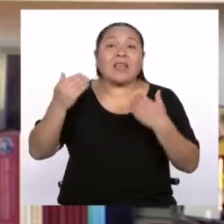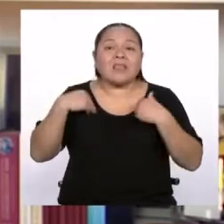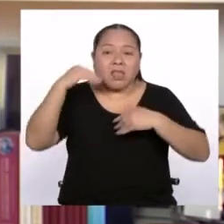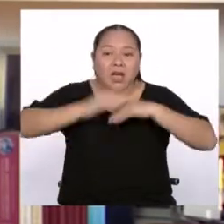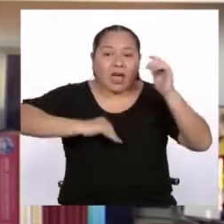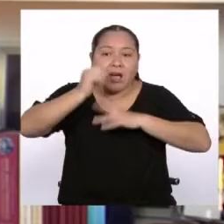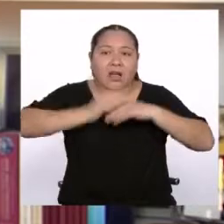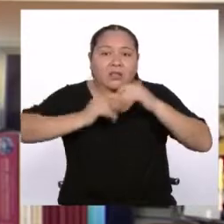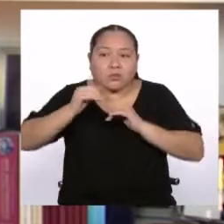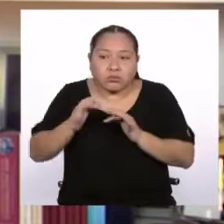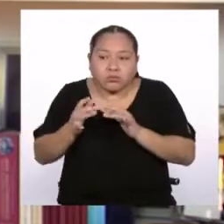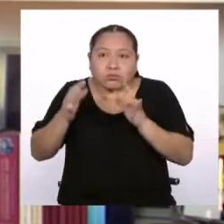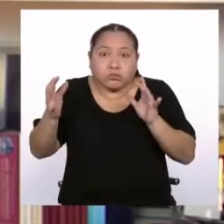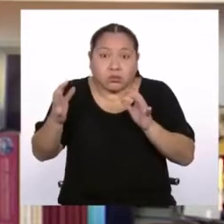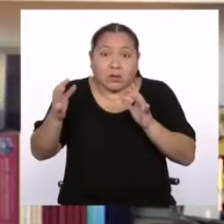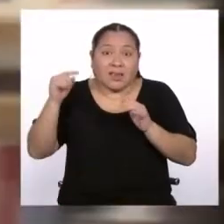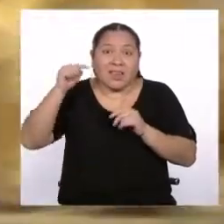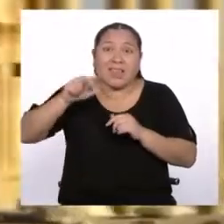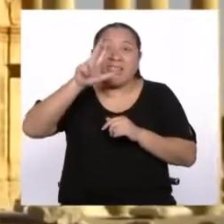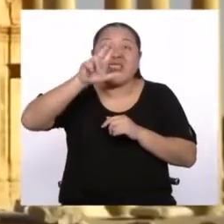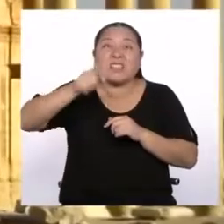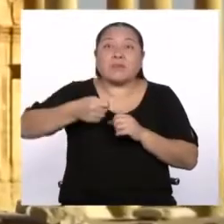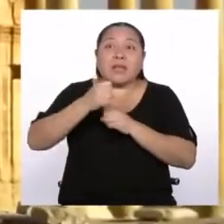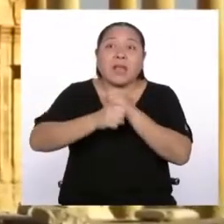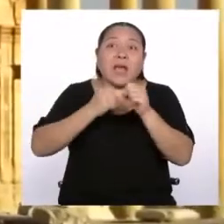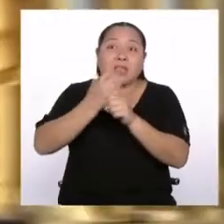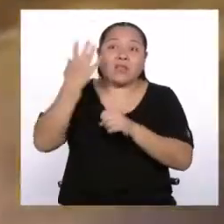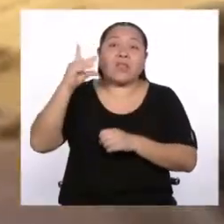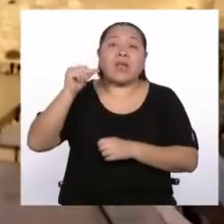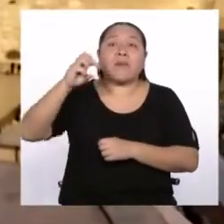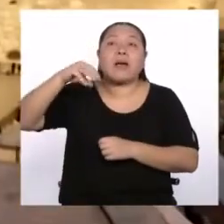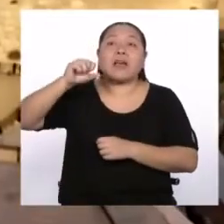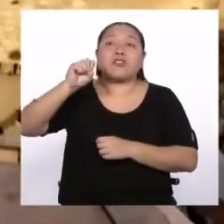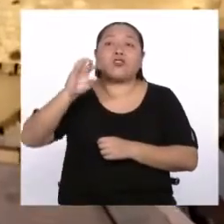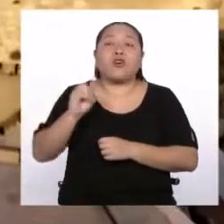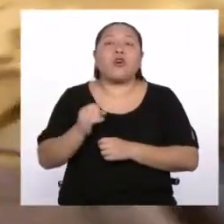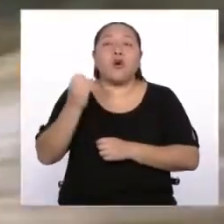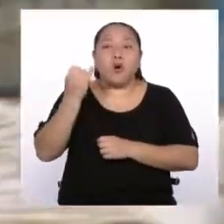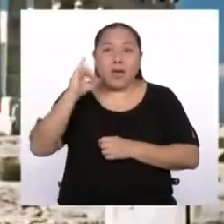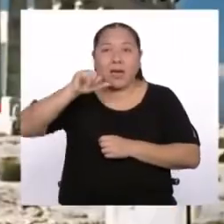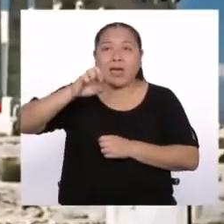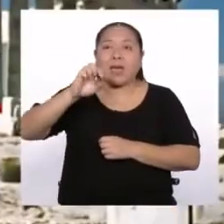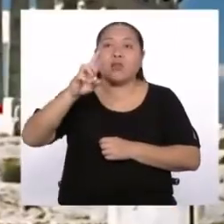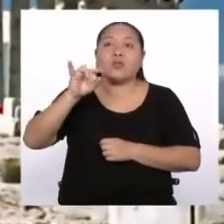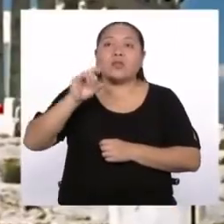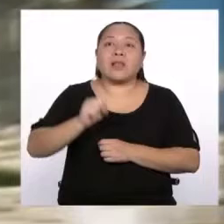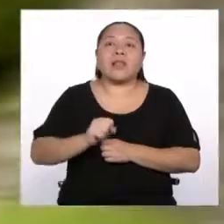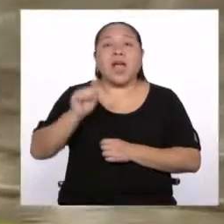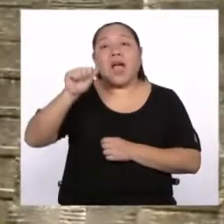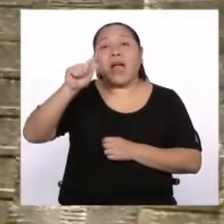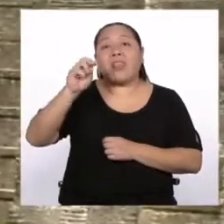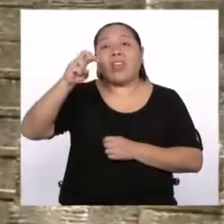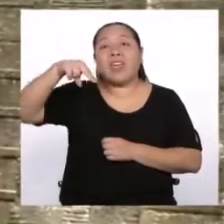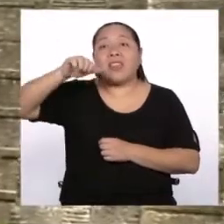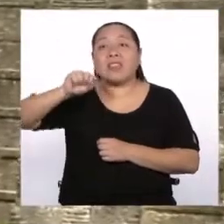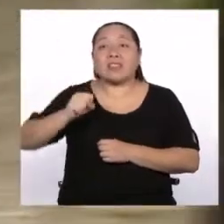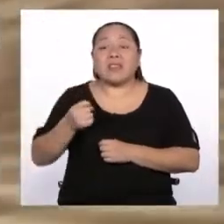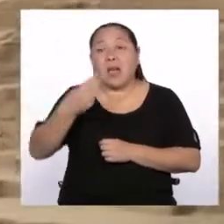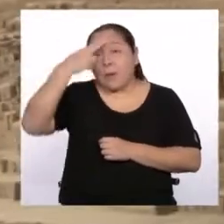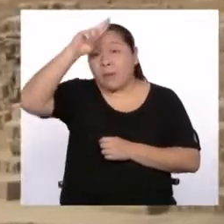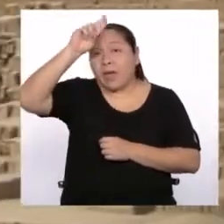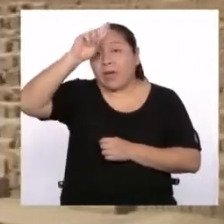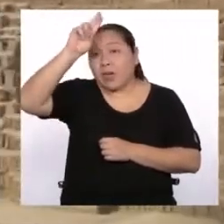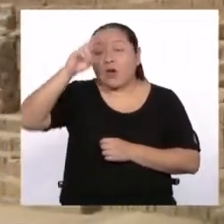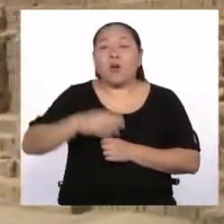más de 3.000 años. Tenemos Damasco, Jerusalén, Atenas, Ciudad de México y